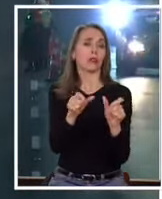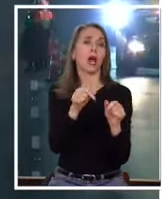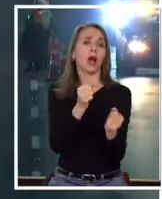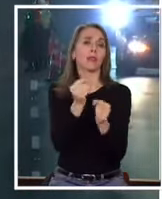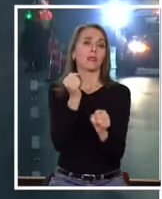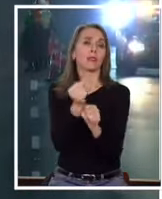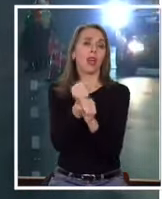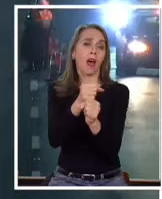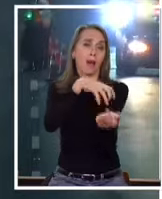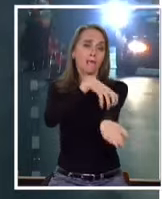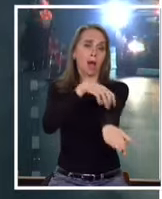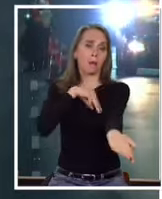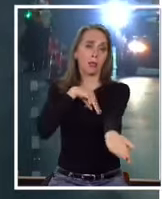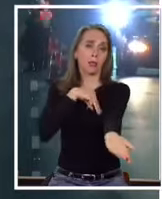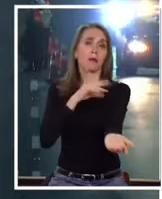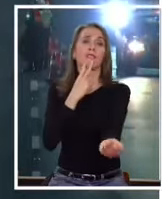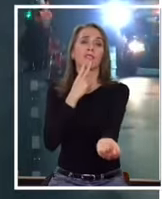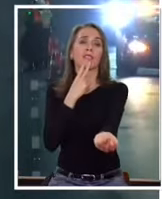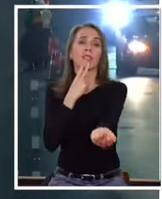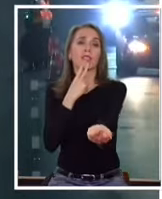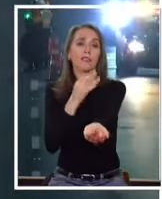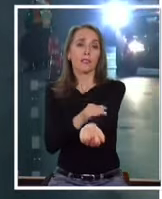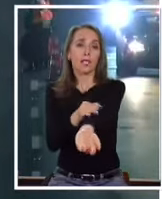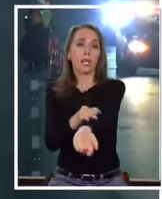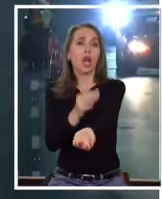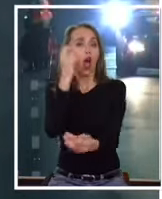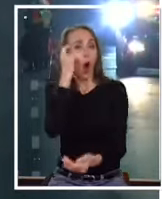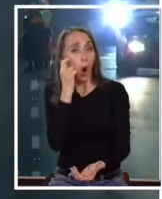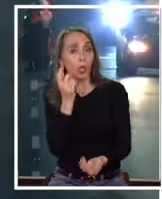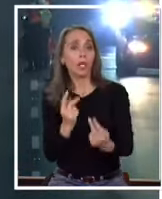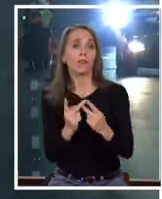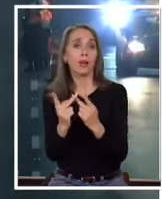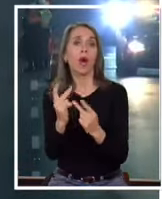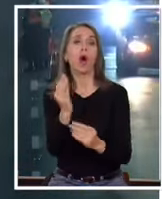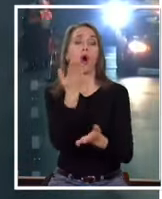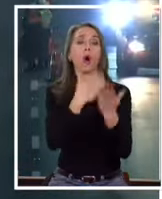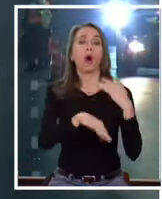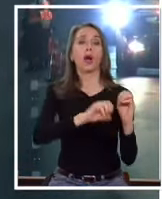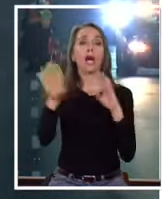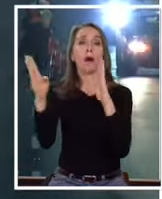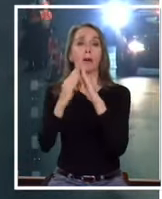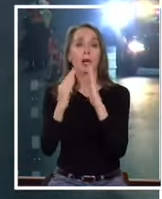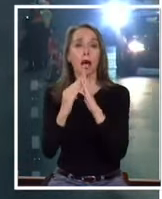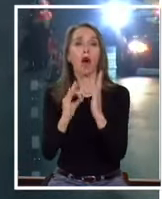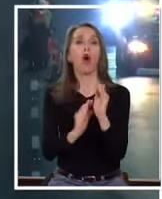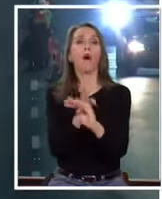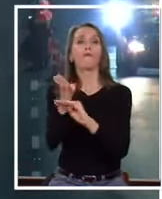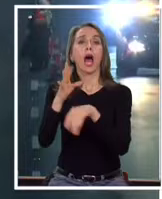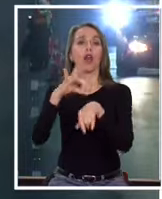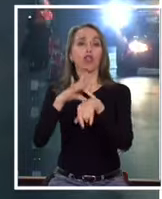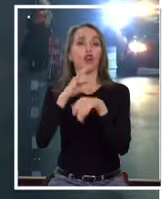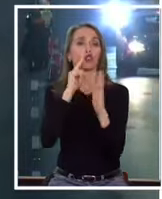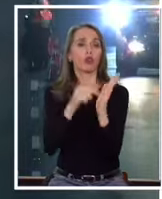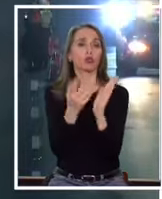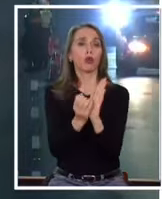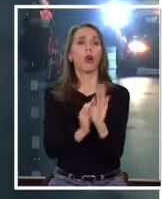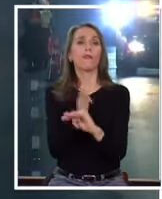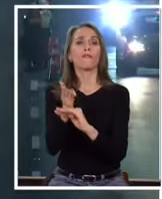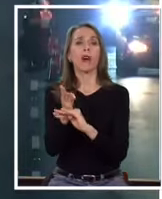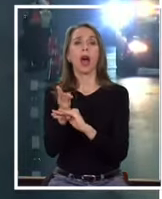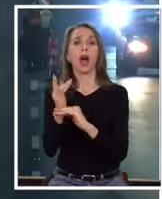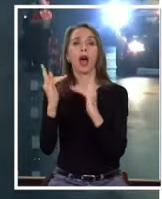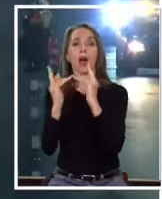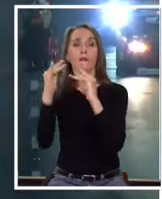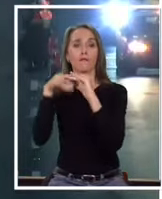región metropolitana y vive en otra región, por ejemplo, en la región de O'Higgins, o se está cambiando de casa, o tiene una atención médica justificada o va a un funeral. En